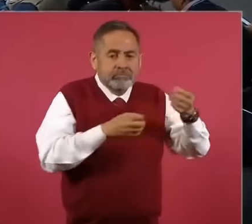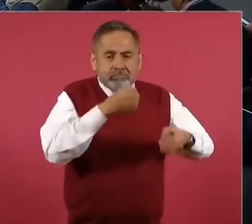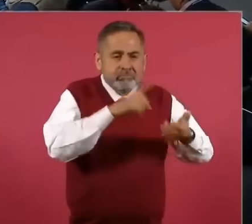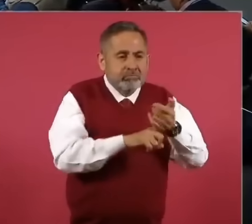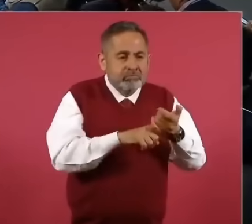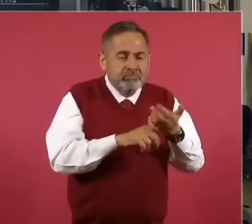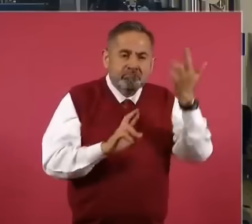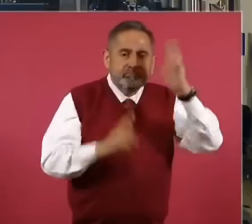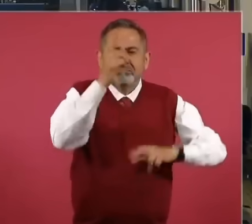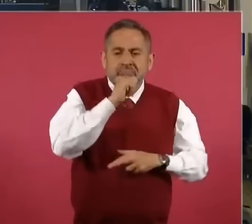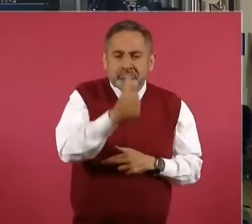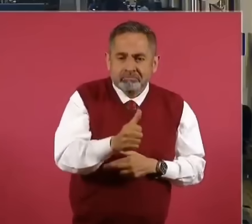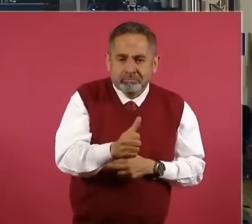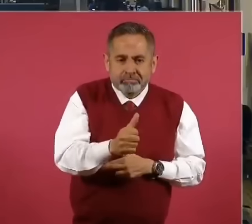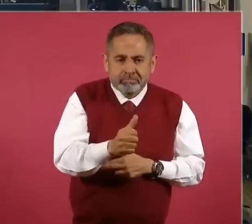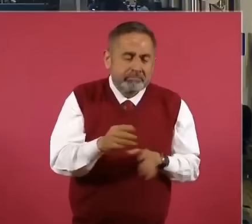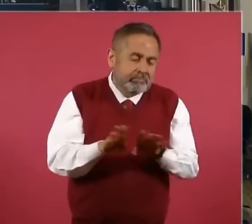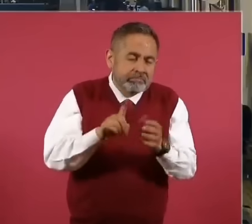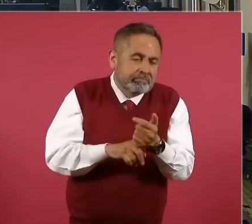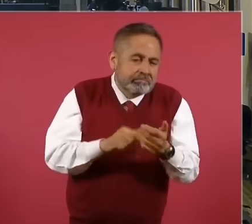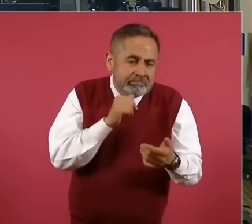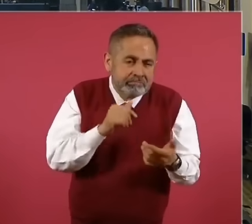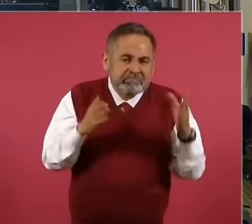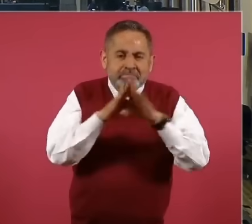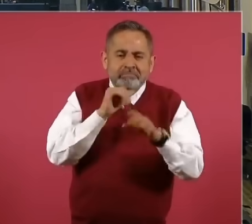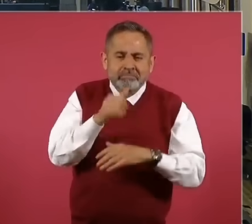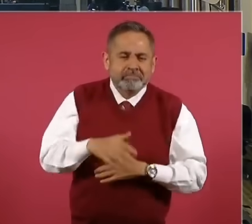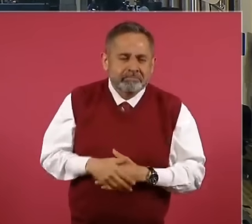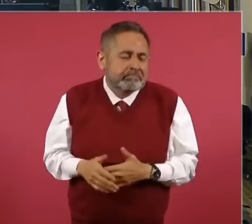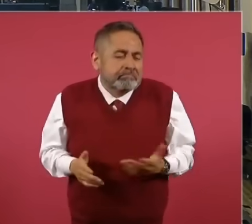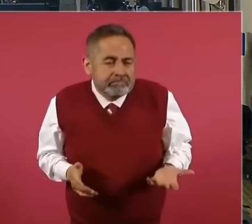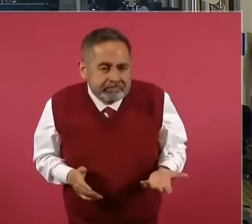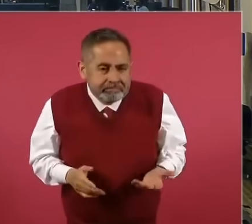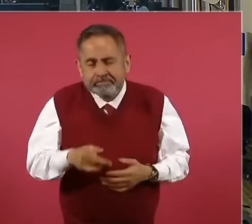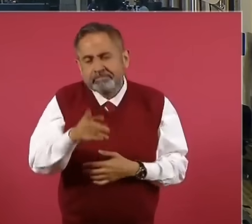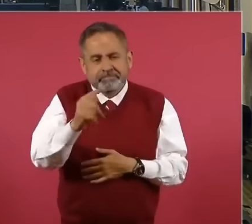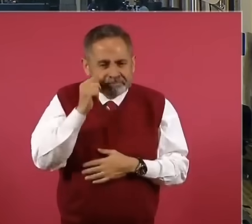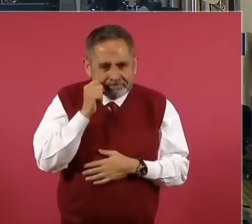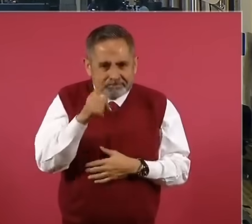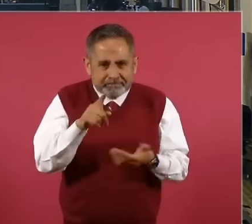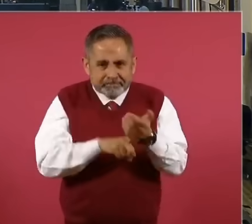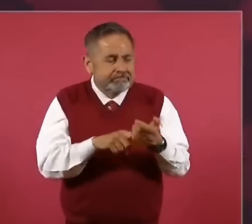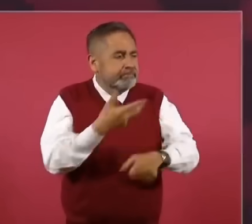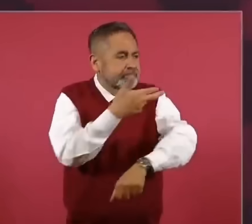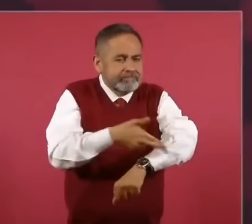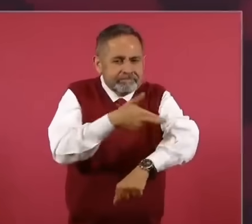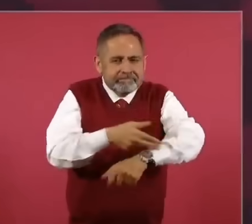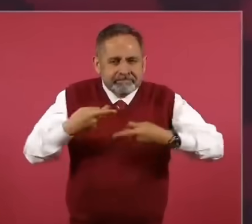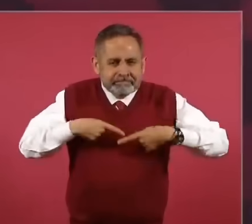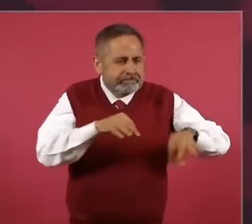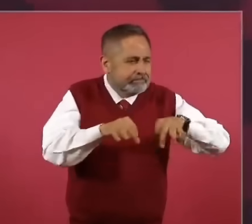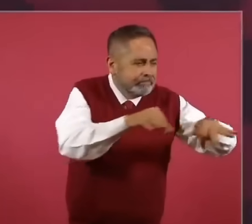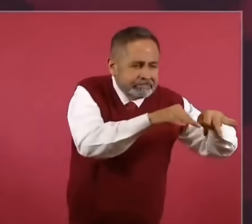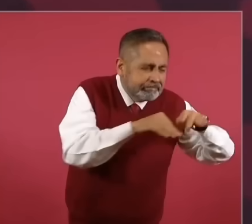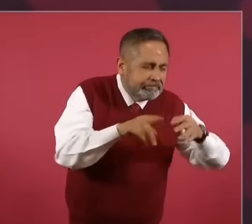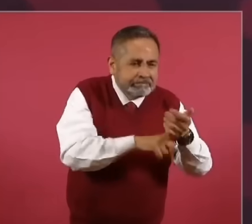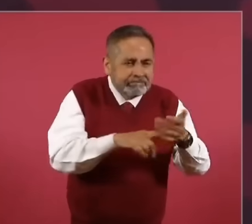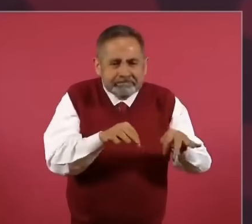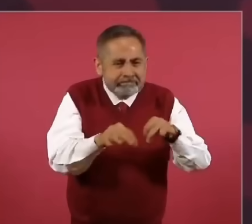únicas instancias del Poder Judicial que no. Sí, pero de todas maneras, como los trabajadores son los que hacen las cosas,